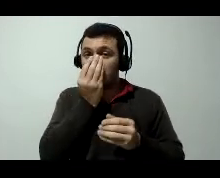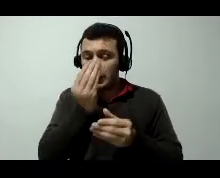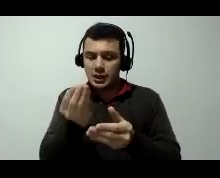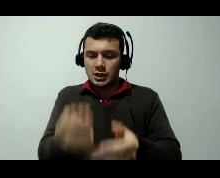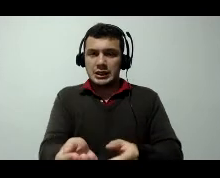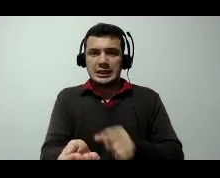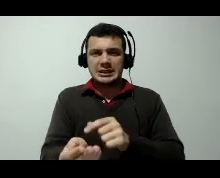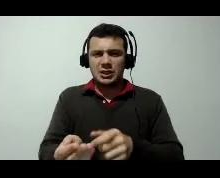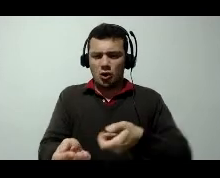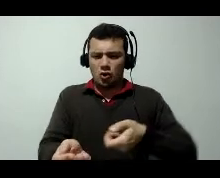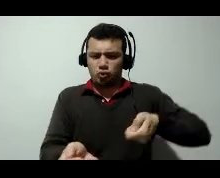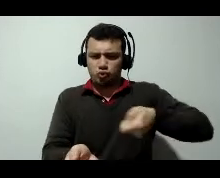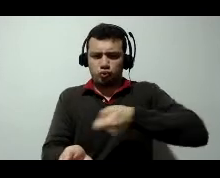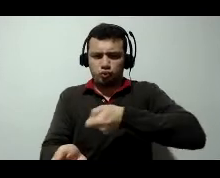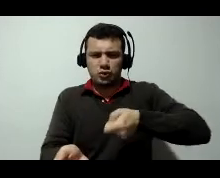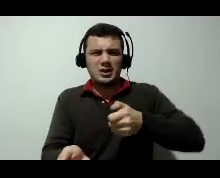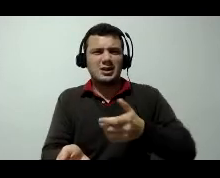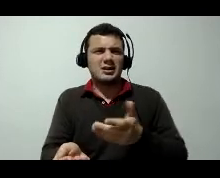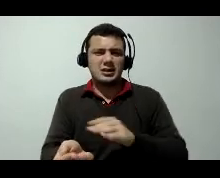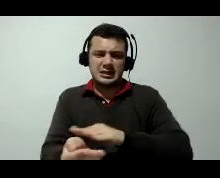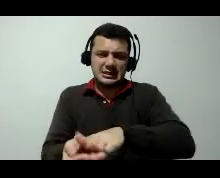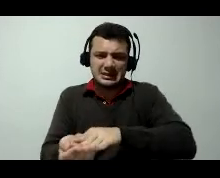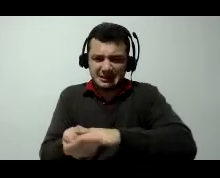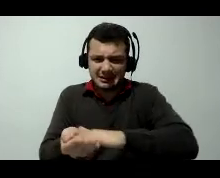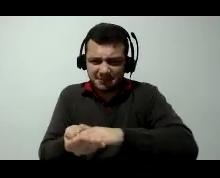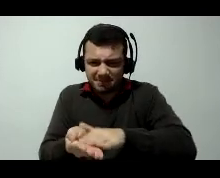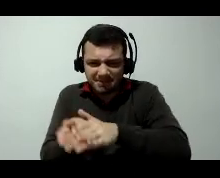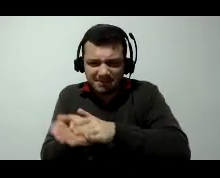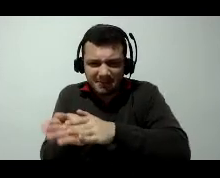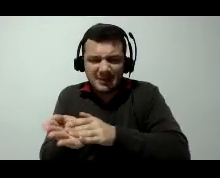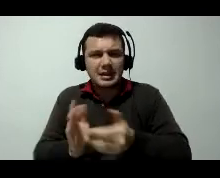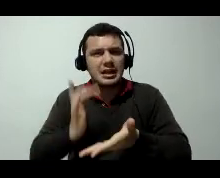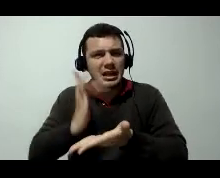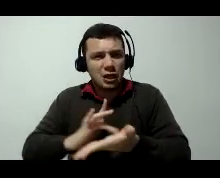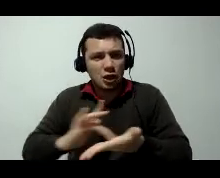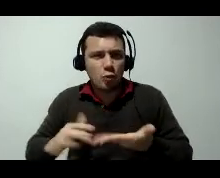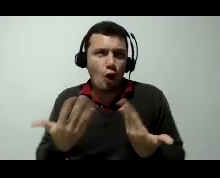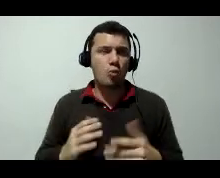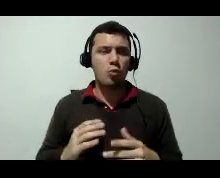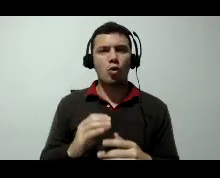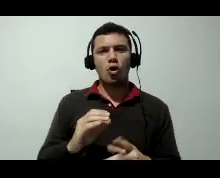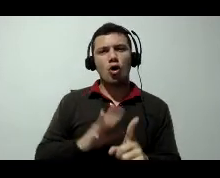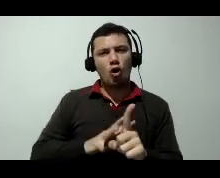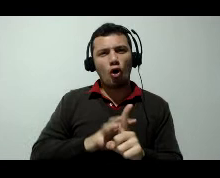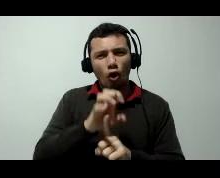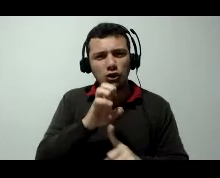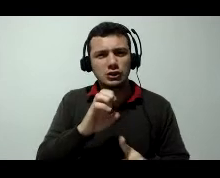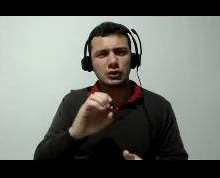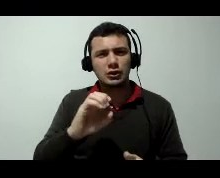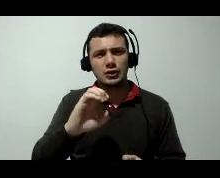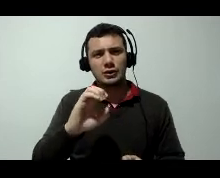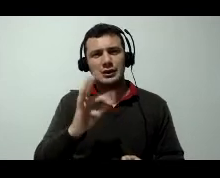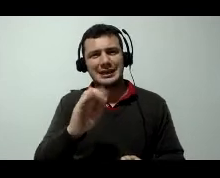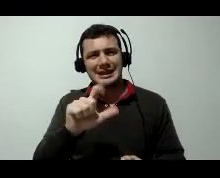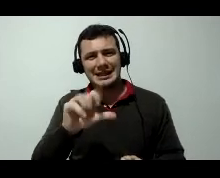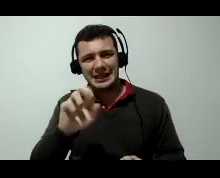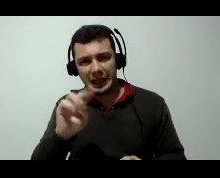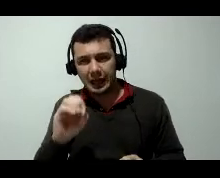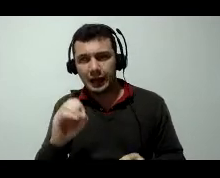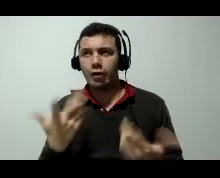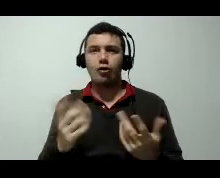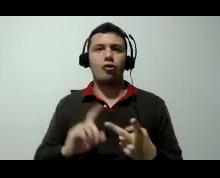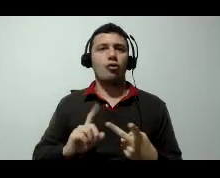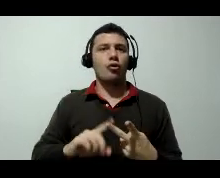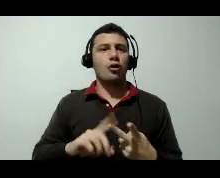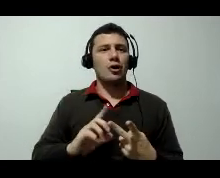que mirar con qué producto químico se hace, si se utiliza óxido de etileno, si se utiliza peróxido de hidrógeno, cuántas esterilizaciones